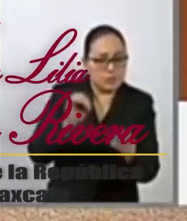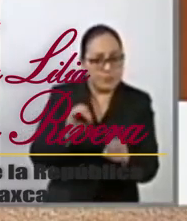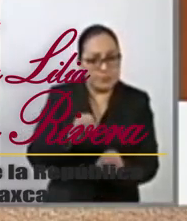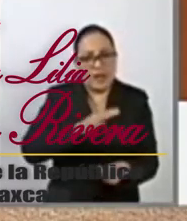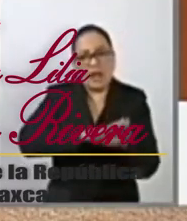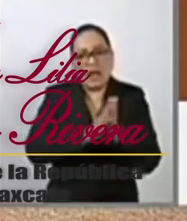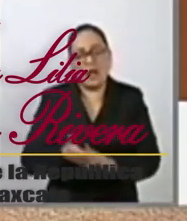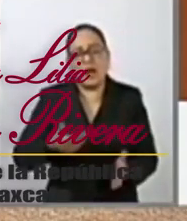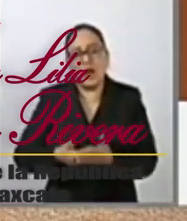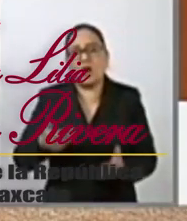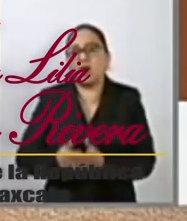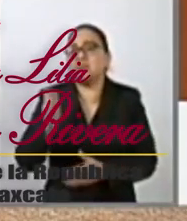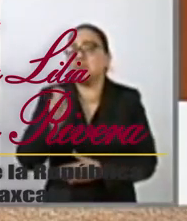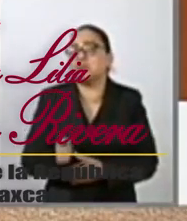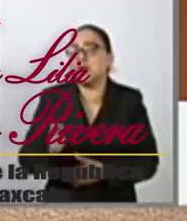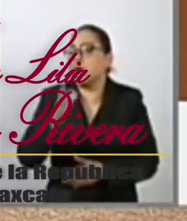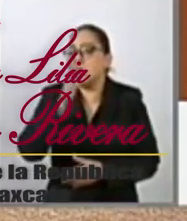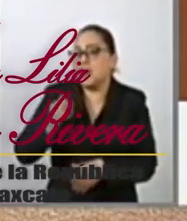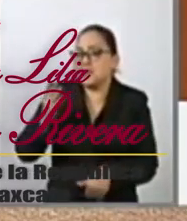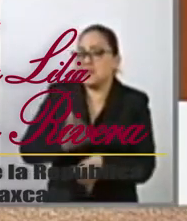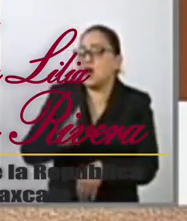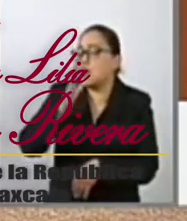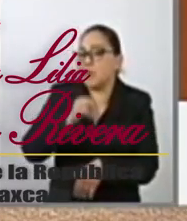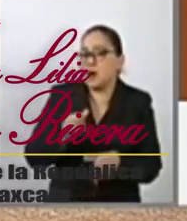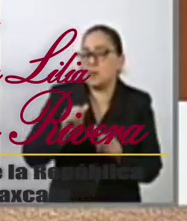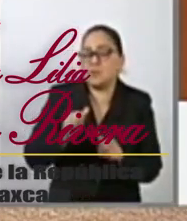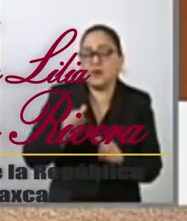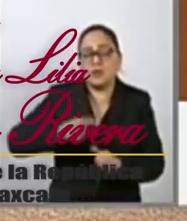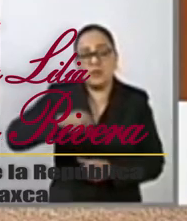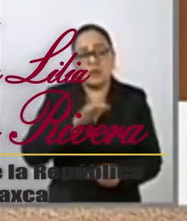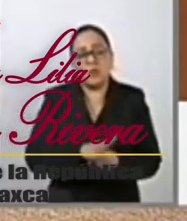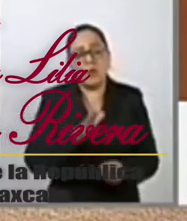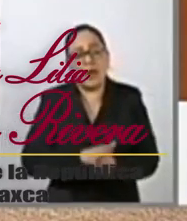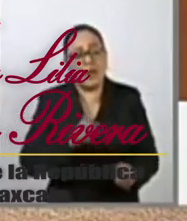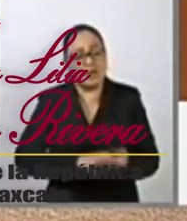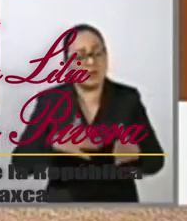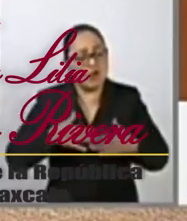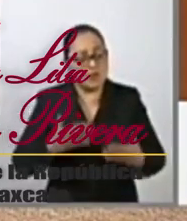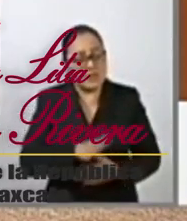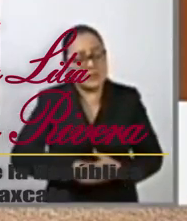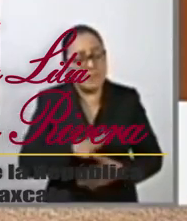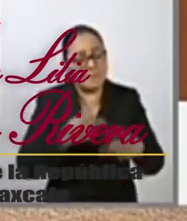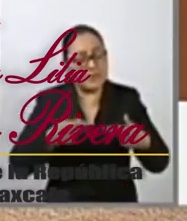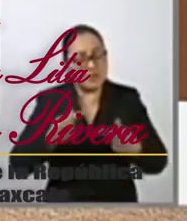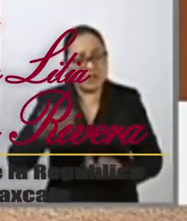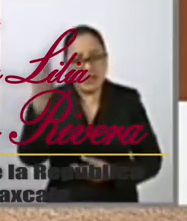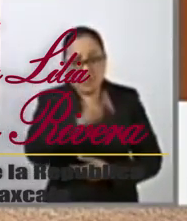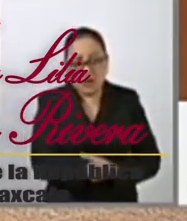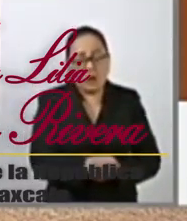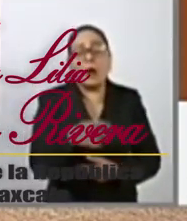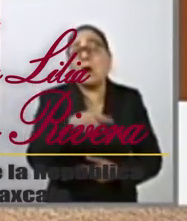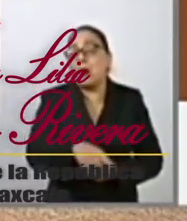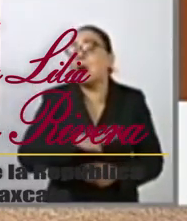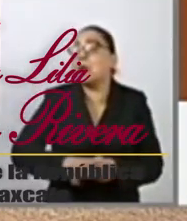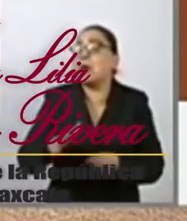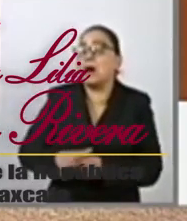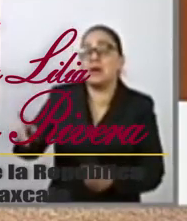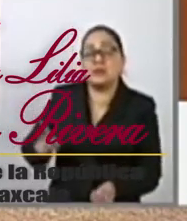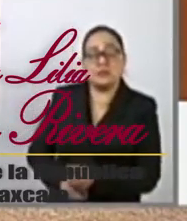de impunidad para el amparo de aquellos que traicionan la confianza del pueblo mediante la comisión de actividades